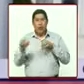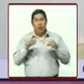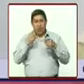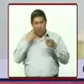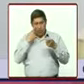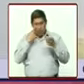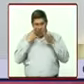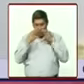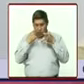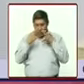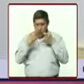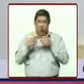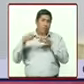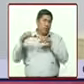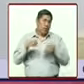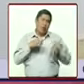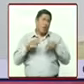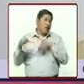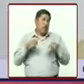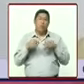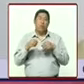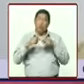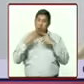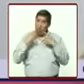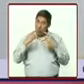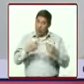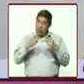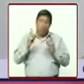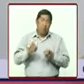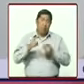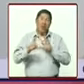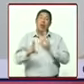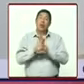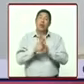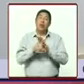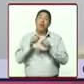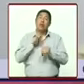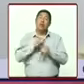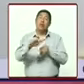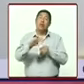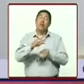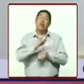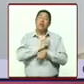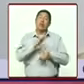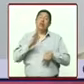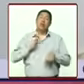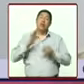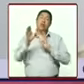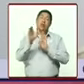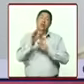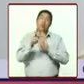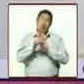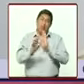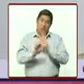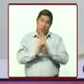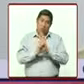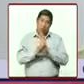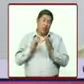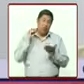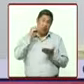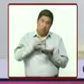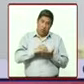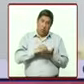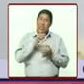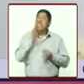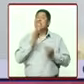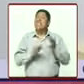control efectuado por disposición de la propia ley, será remitida al Tribunal Constitucional, quien establecerá en grado de revisión